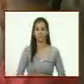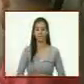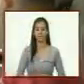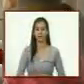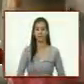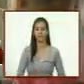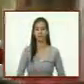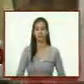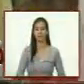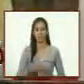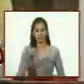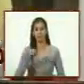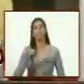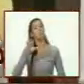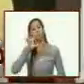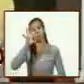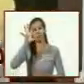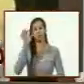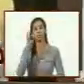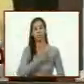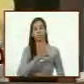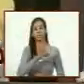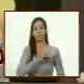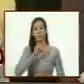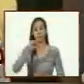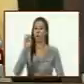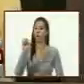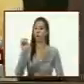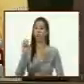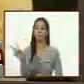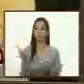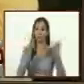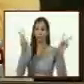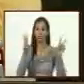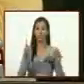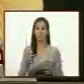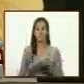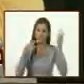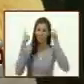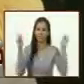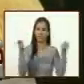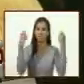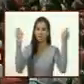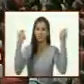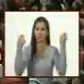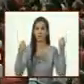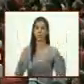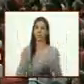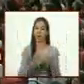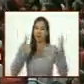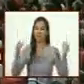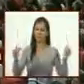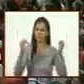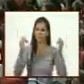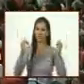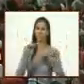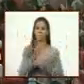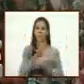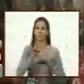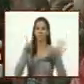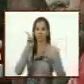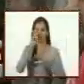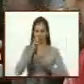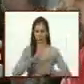patria, socialismo o victoria, el presidente Hugo Chávez Frías celebró con una emotiva fiesta popular sus